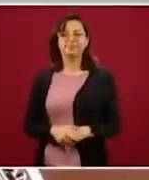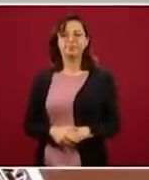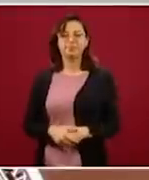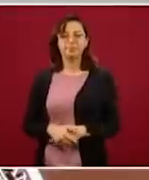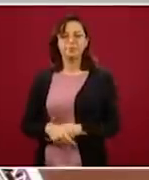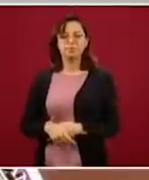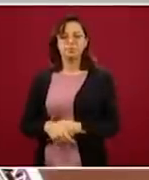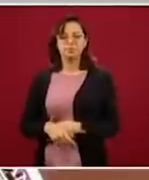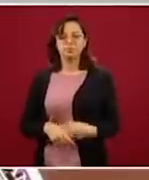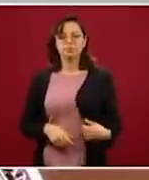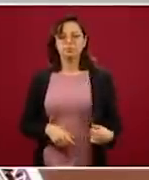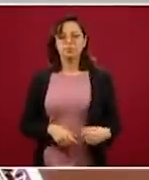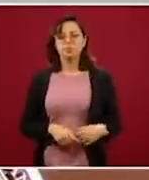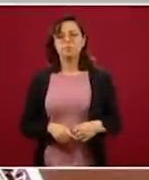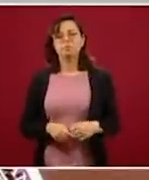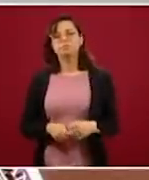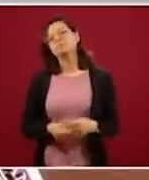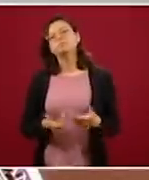y cundió